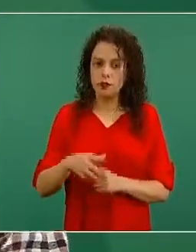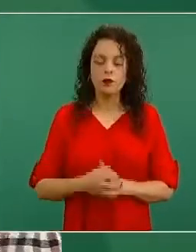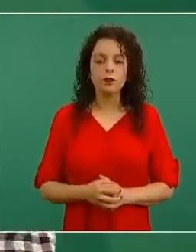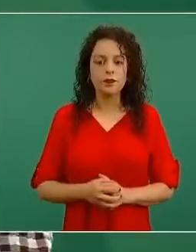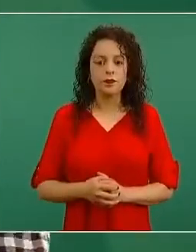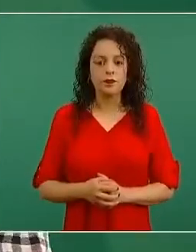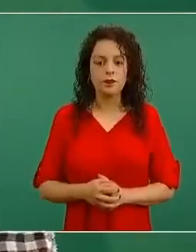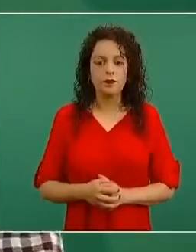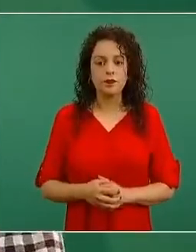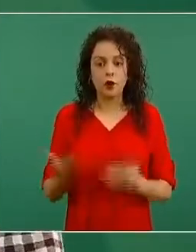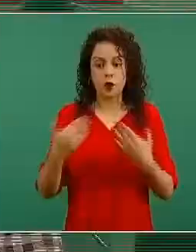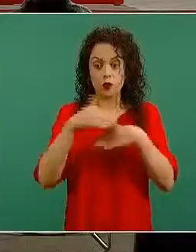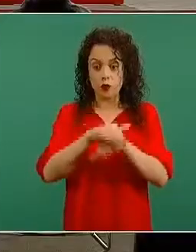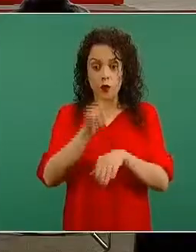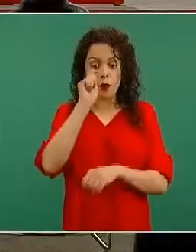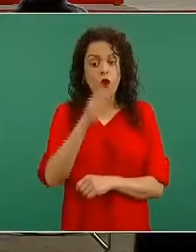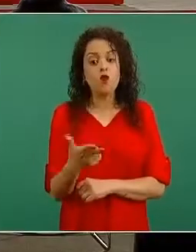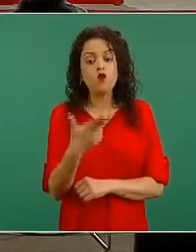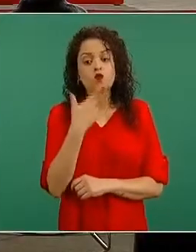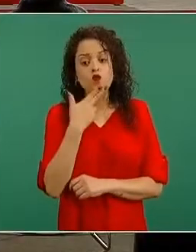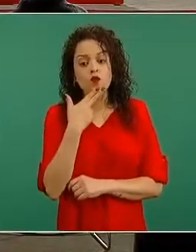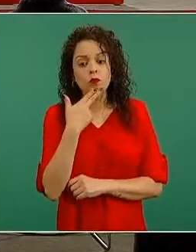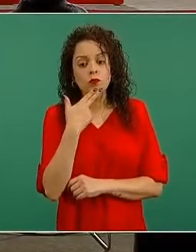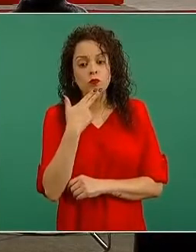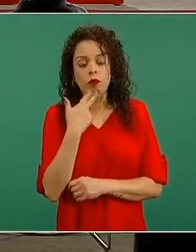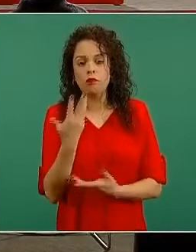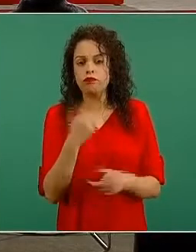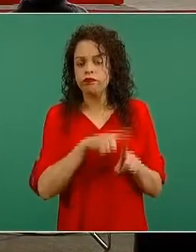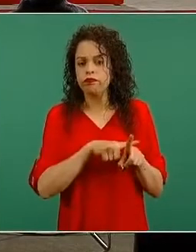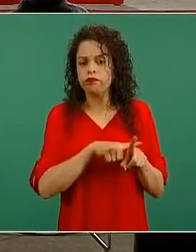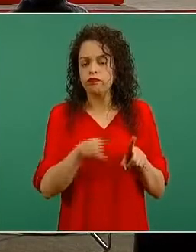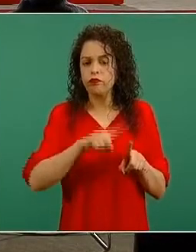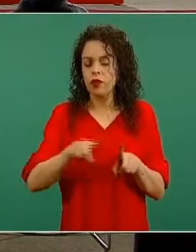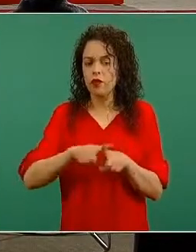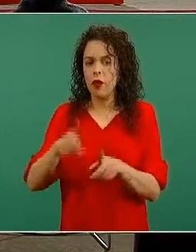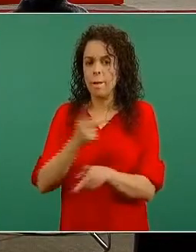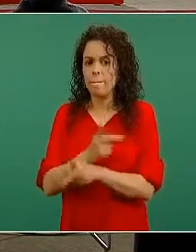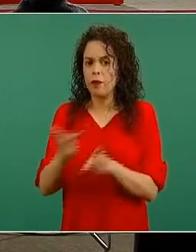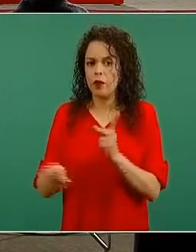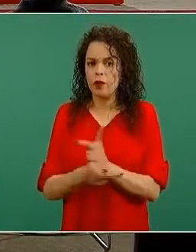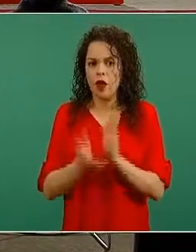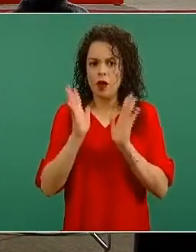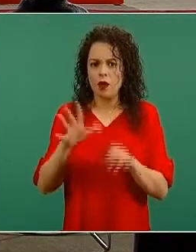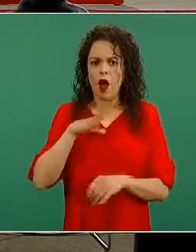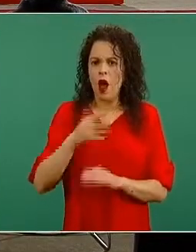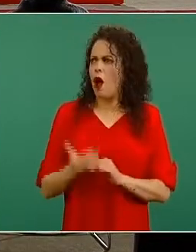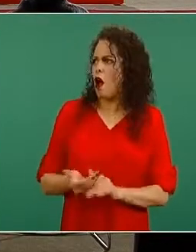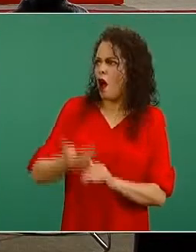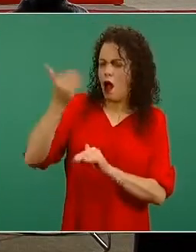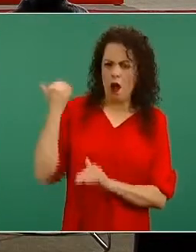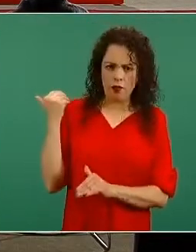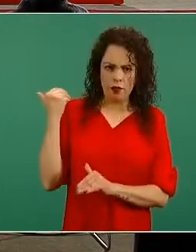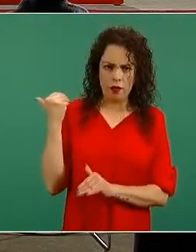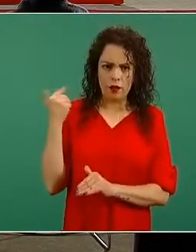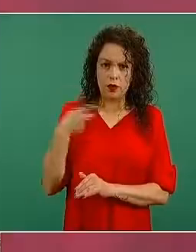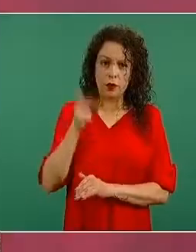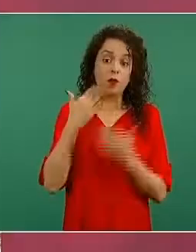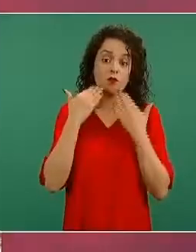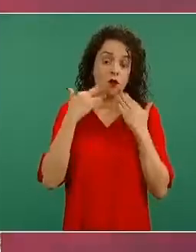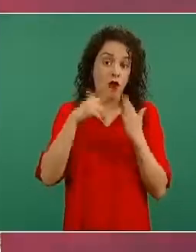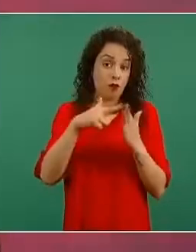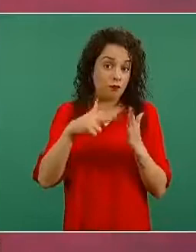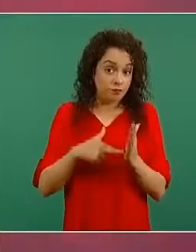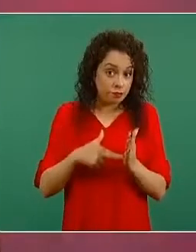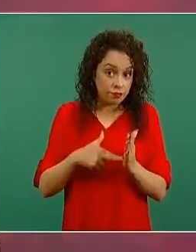Respecto al uso y las distintas productos que ya existían en condiciones no reguladas, desde